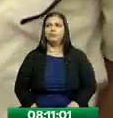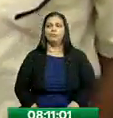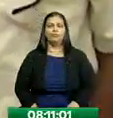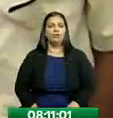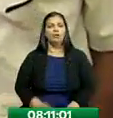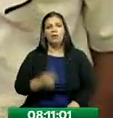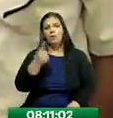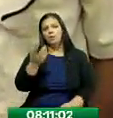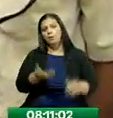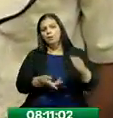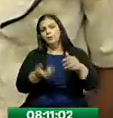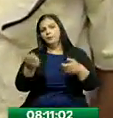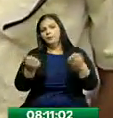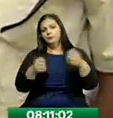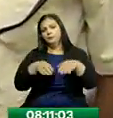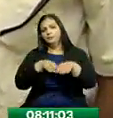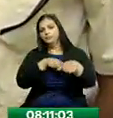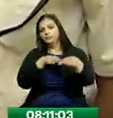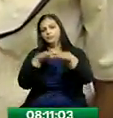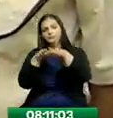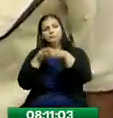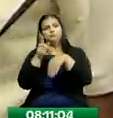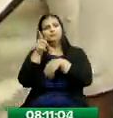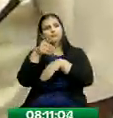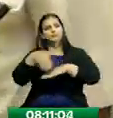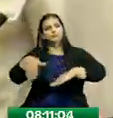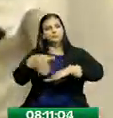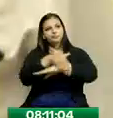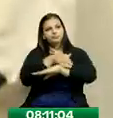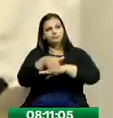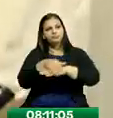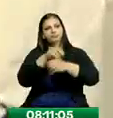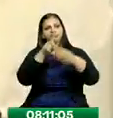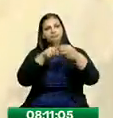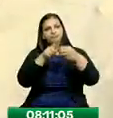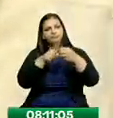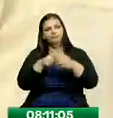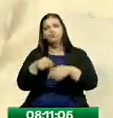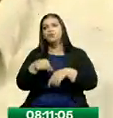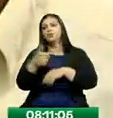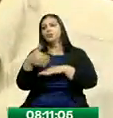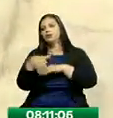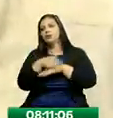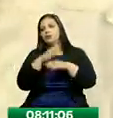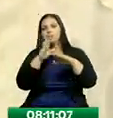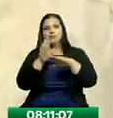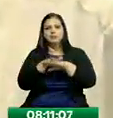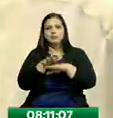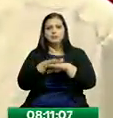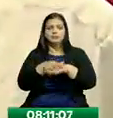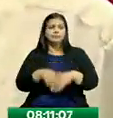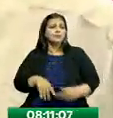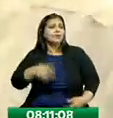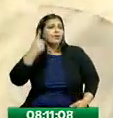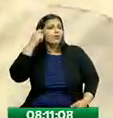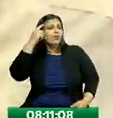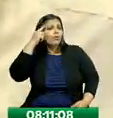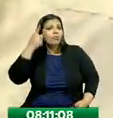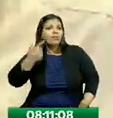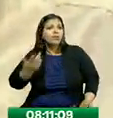la calle Gómez Rendón y la avenida Quito Machala. Pero también cuando un gobierno no cumple, ¿qué alternativa